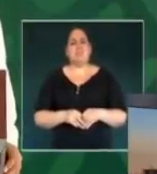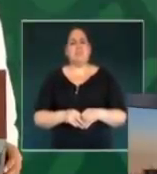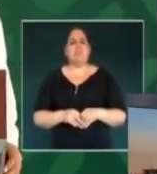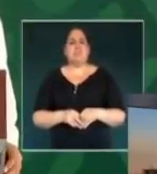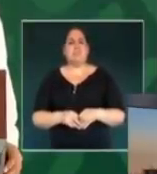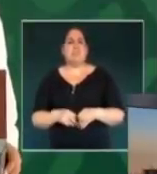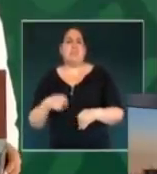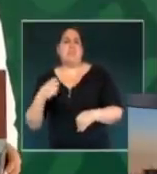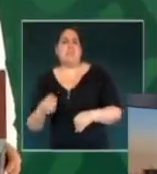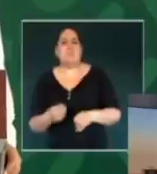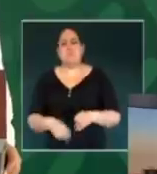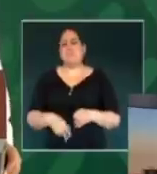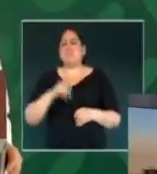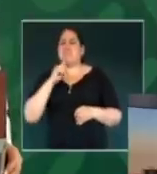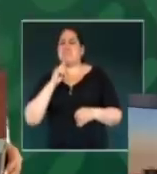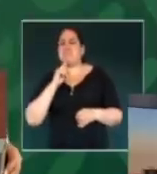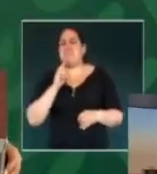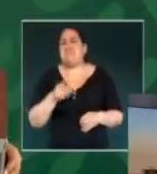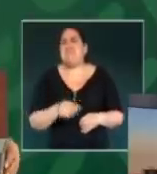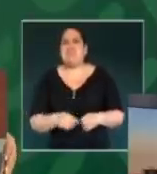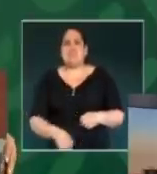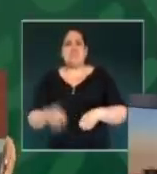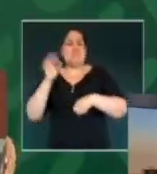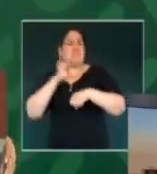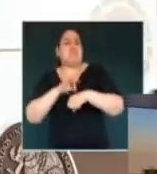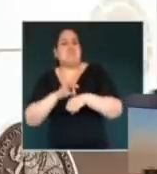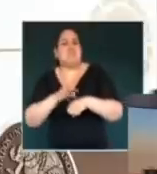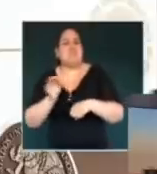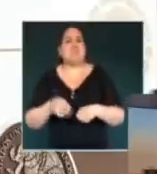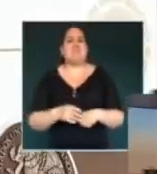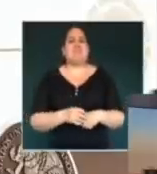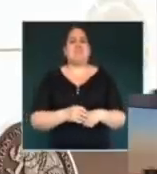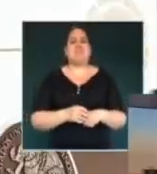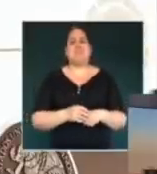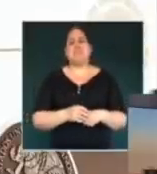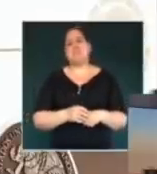Estamos hablando de doctores, pero